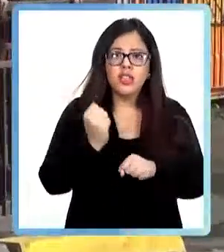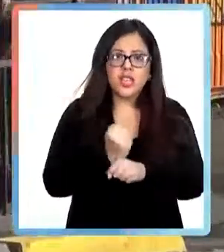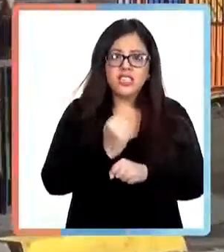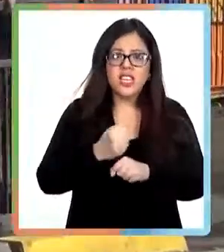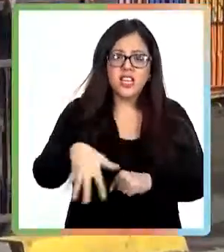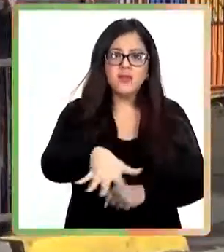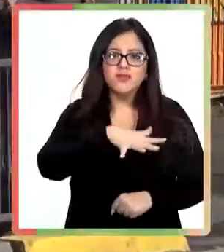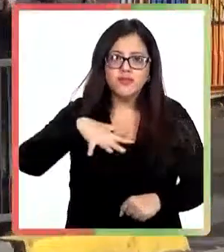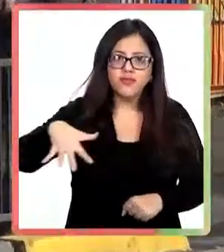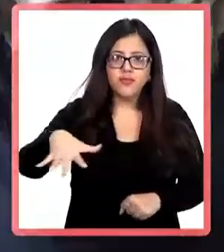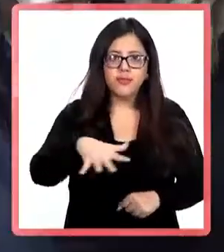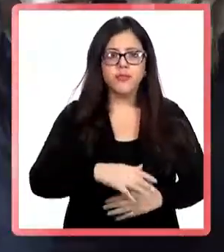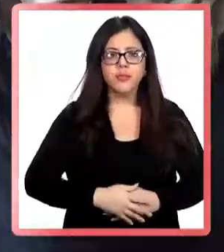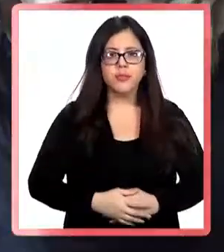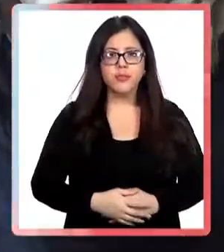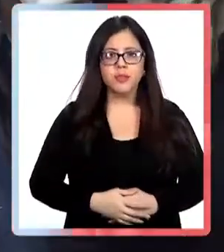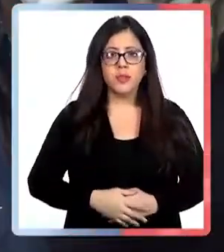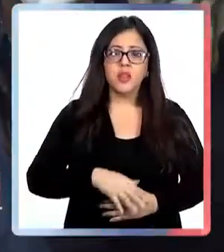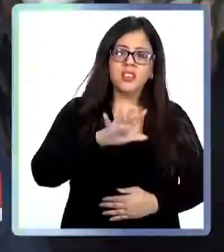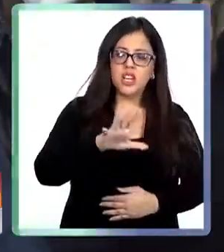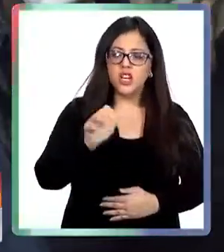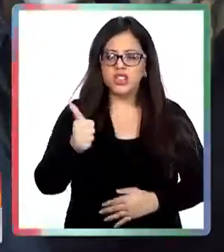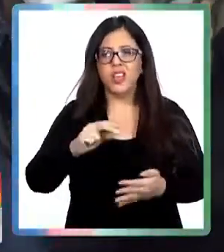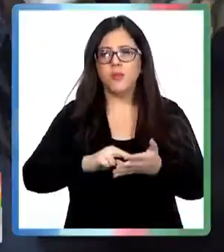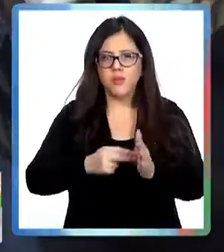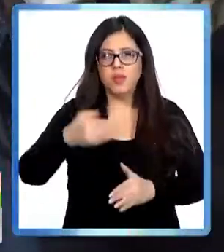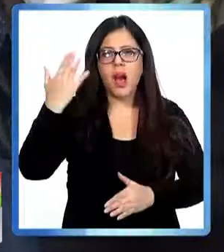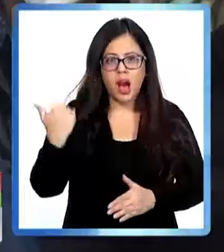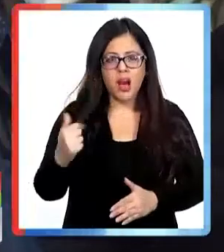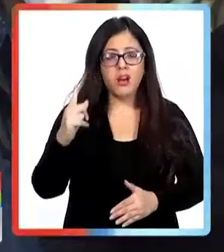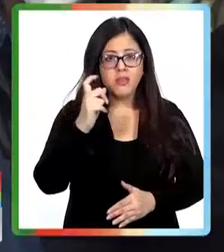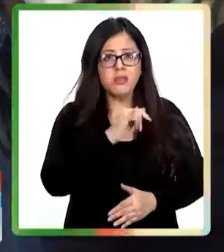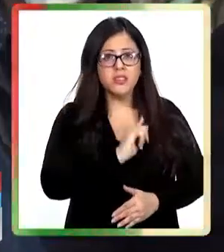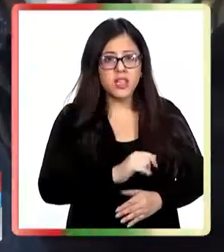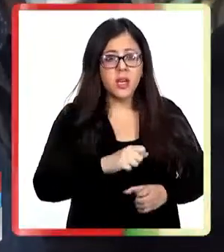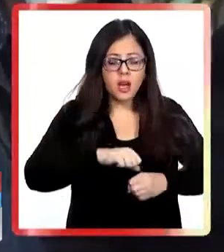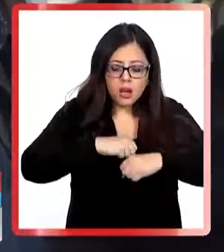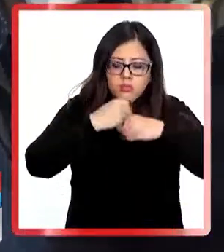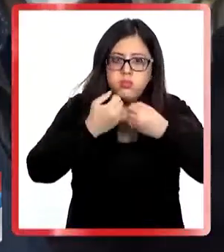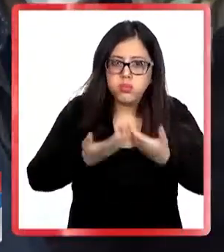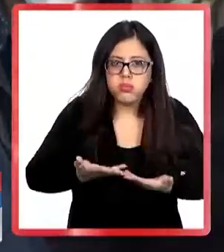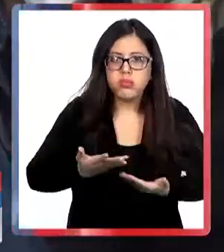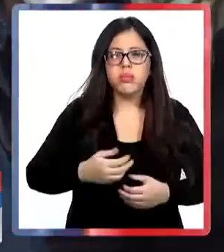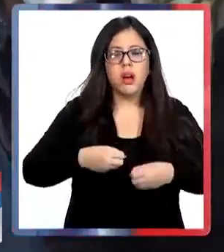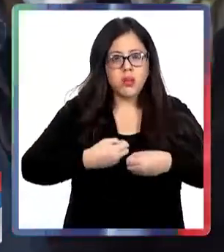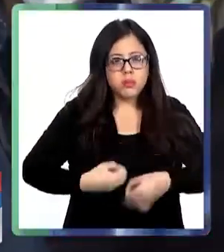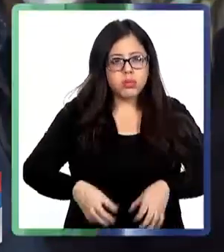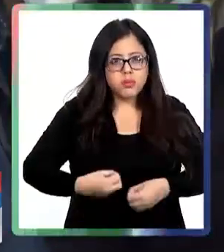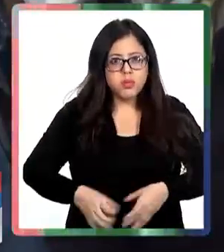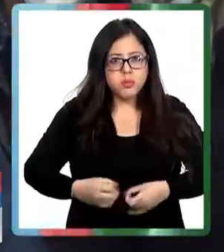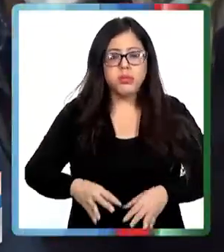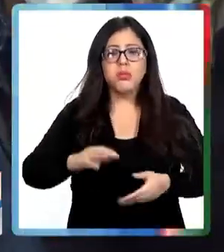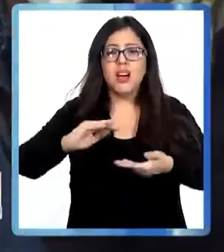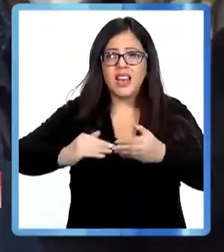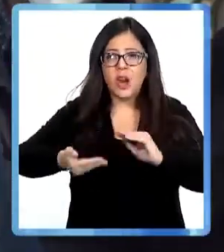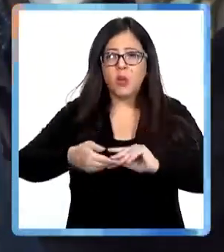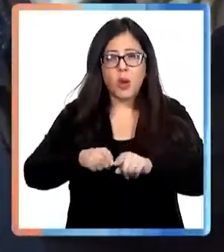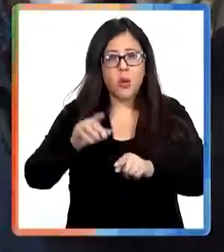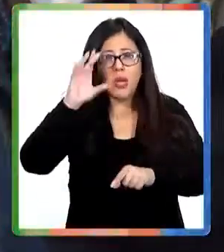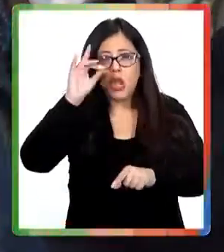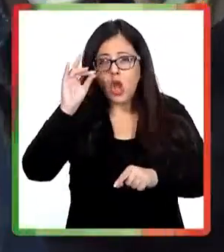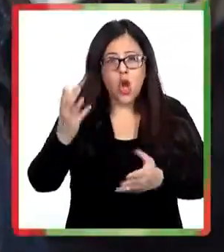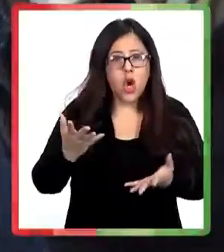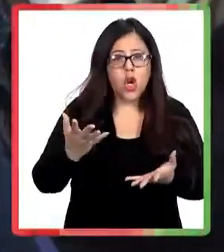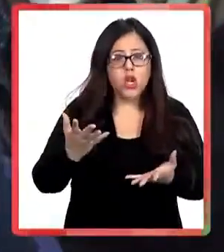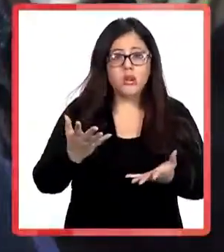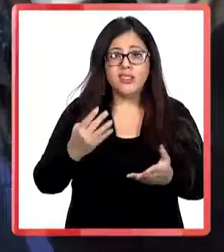medioambientales. Hemos tenido 5 o 6 incidentes ya complejos, vómito, diarrea en la propia comunidad, un olor acá insoportable. En más de 40